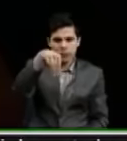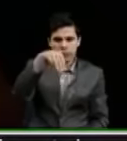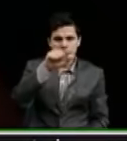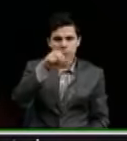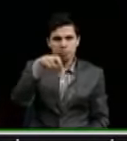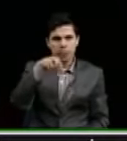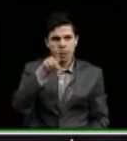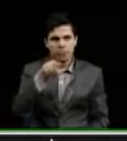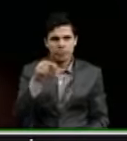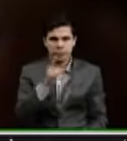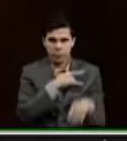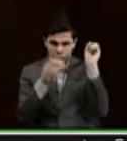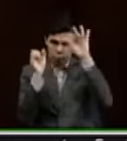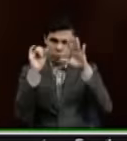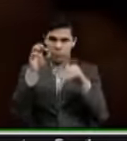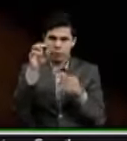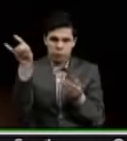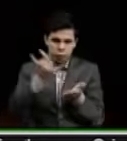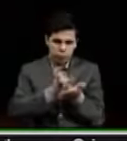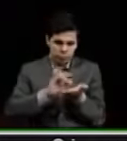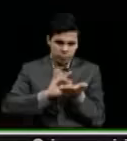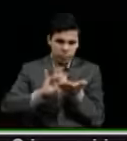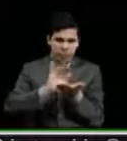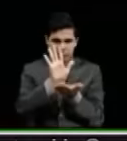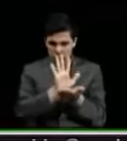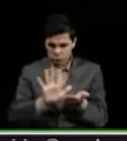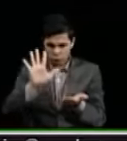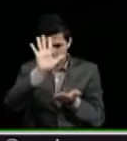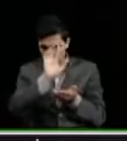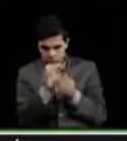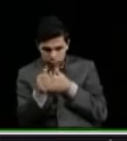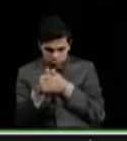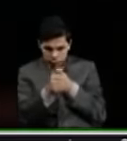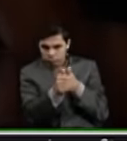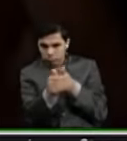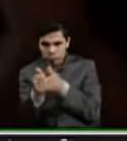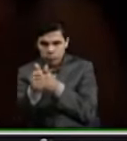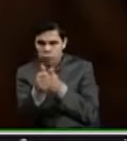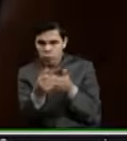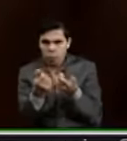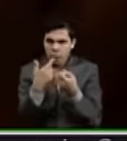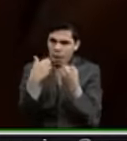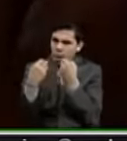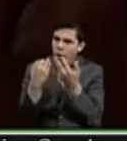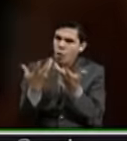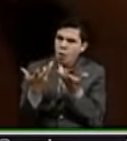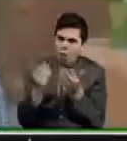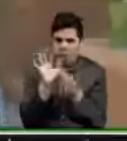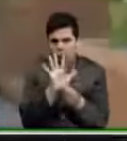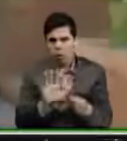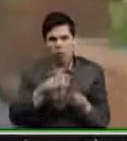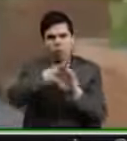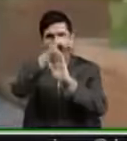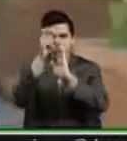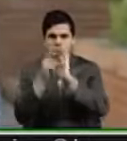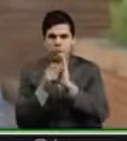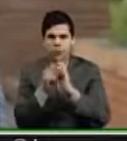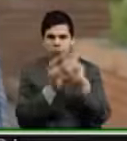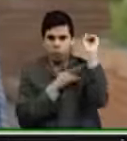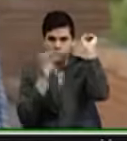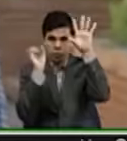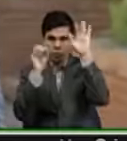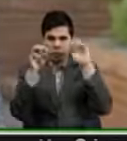que facilita la localización del usuario al interior del campus principal de la institución y su desplazamiento por este. WizMaps es un sistema de